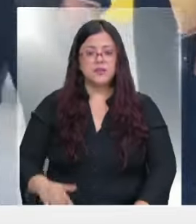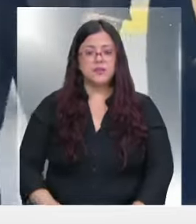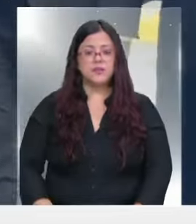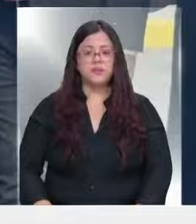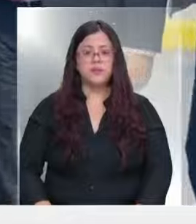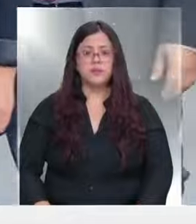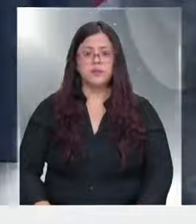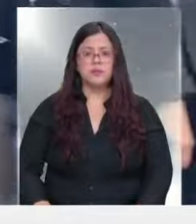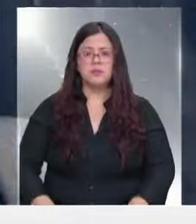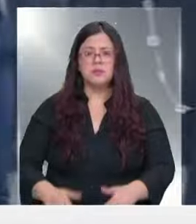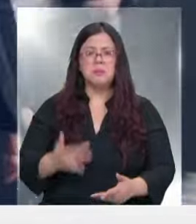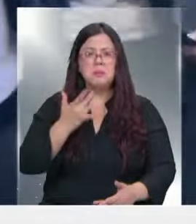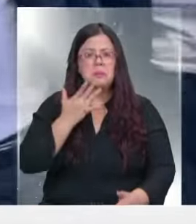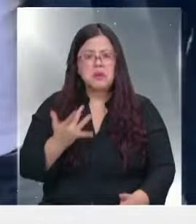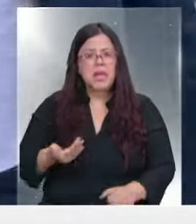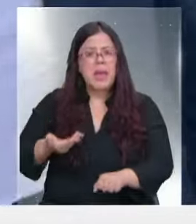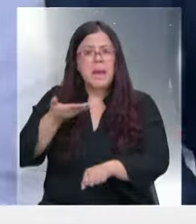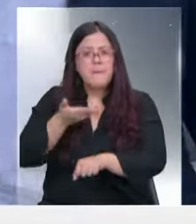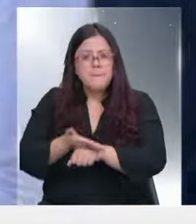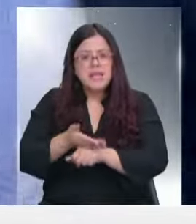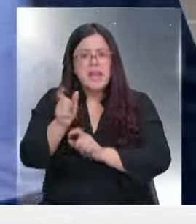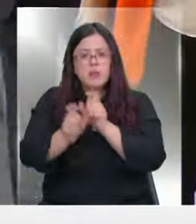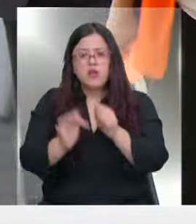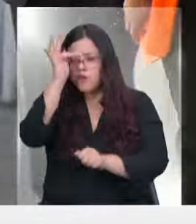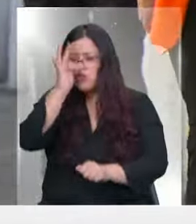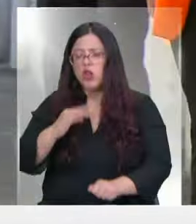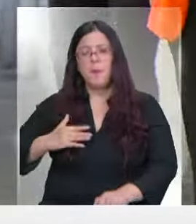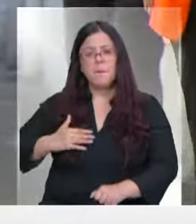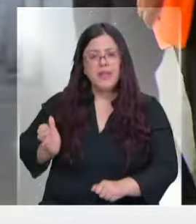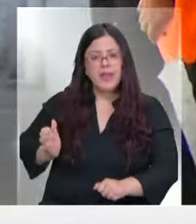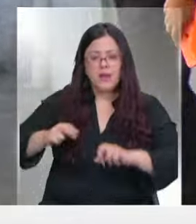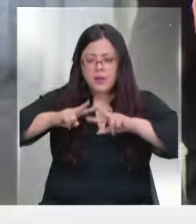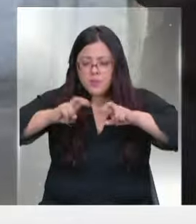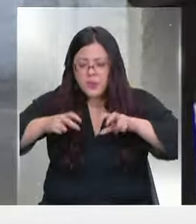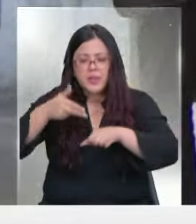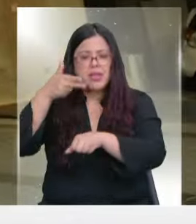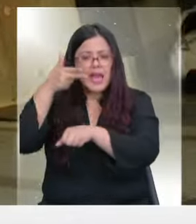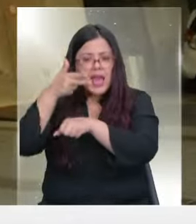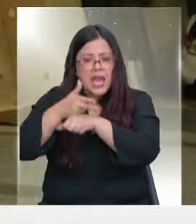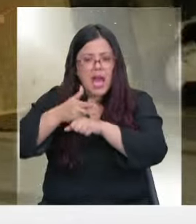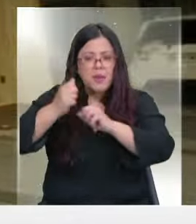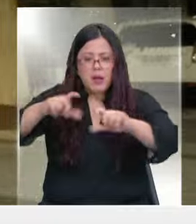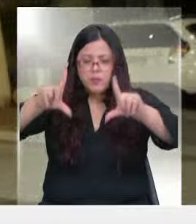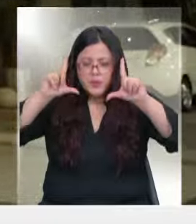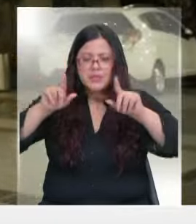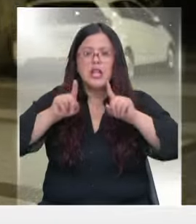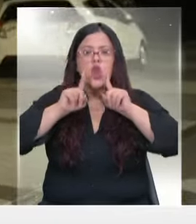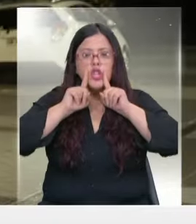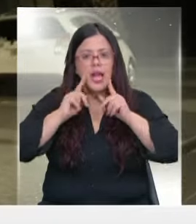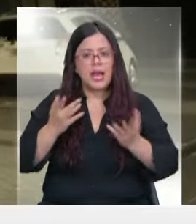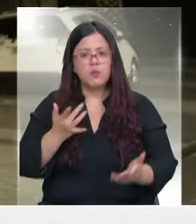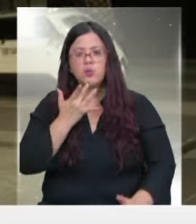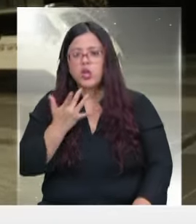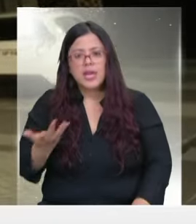¿Con qué argumento Monsalve pide a los funcionarios de la PDI revisar las imágenes del hotel?